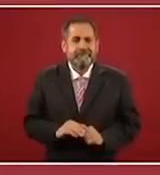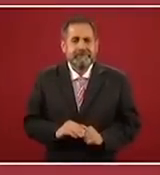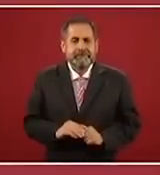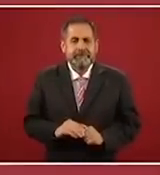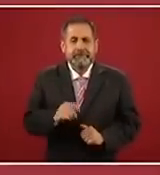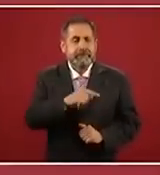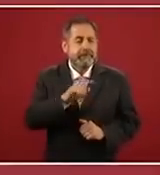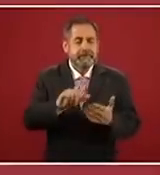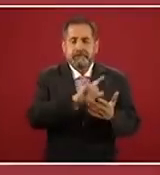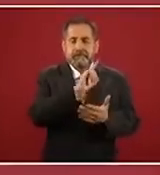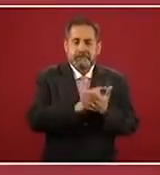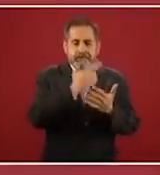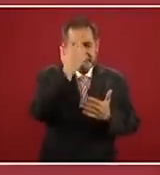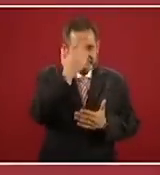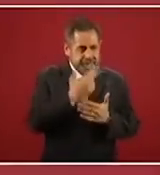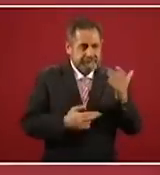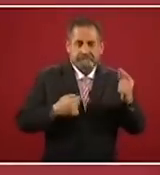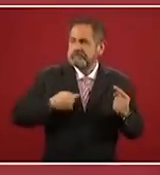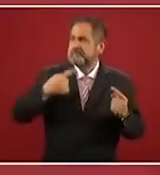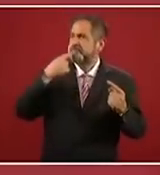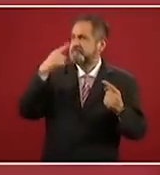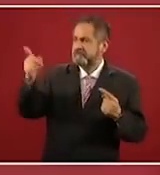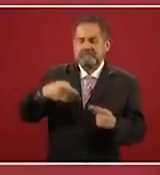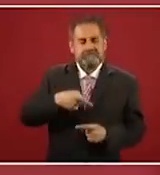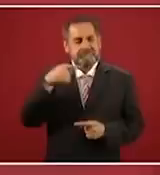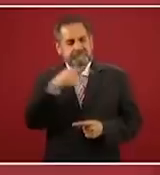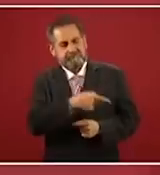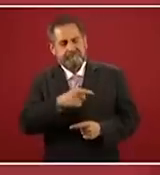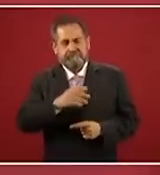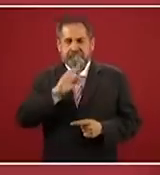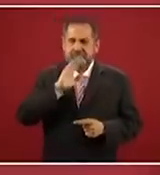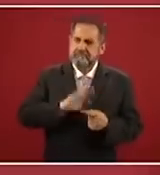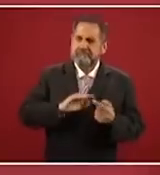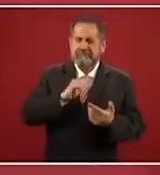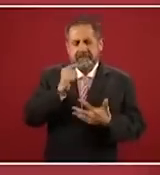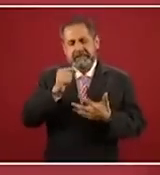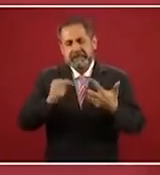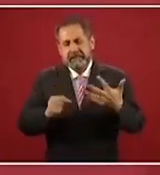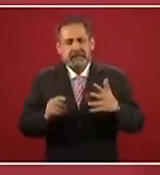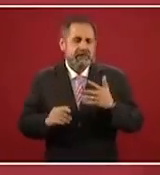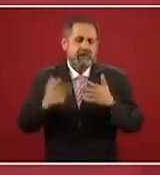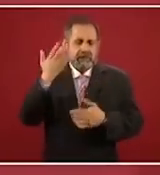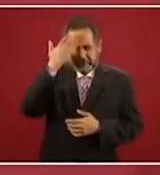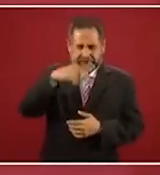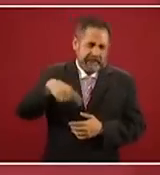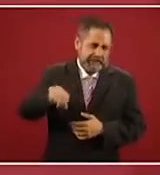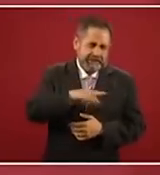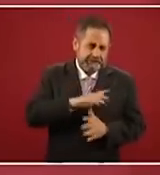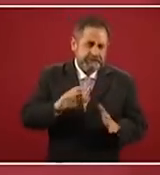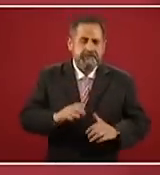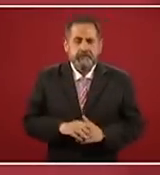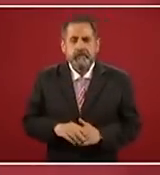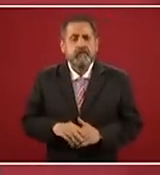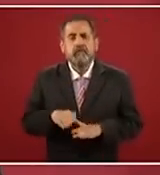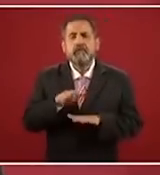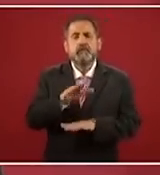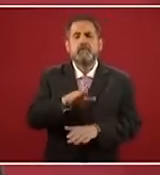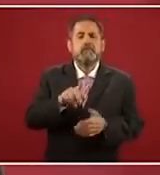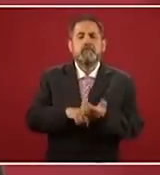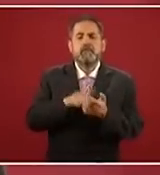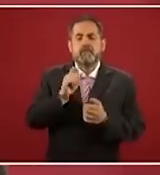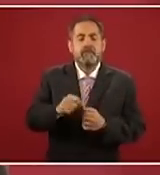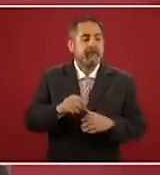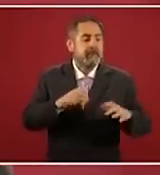los delitos por los que se le acusa, lo que tiene que ver con